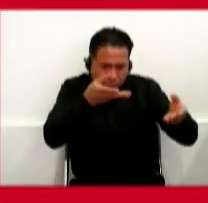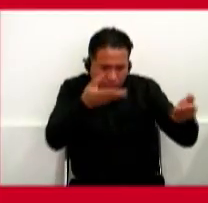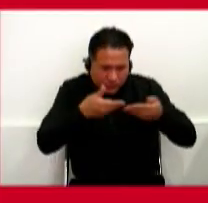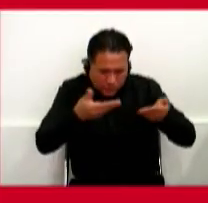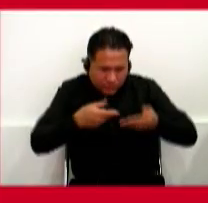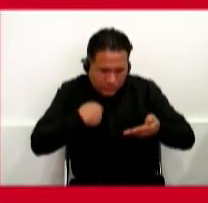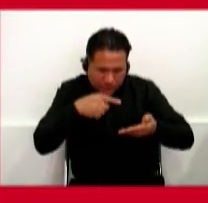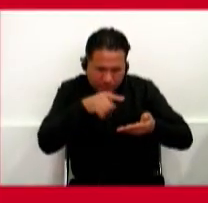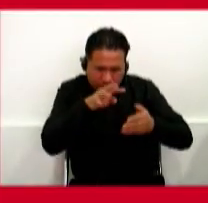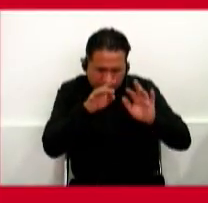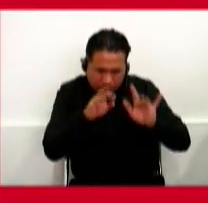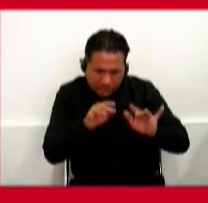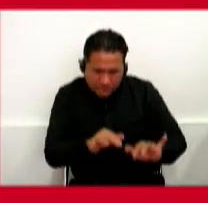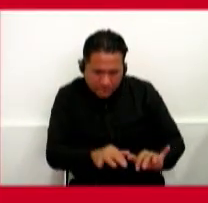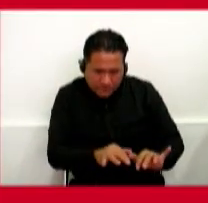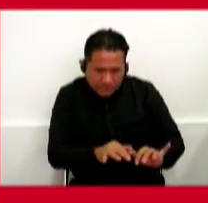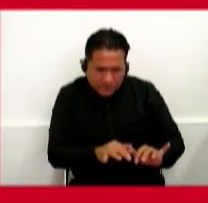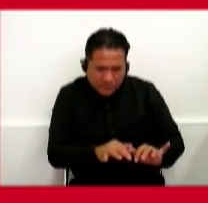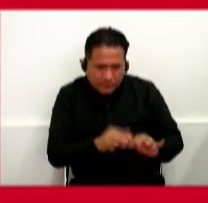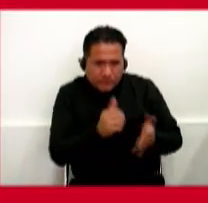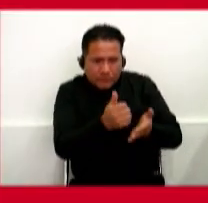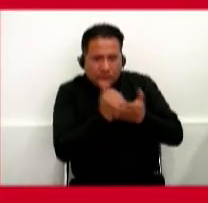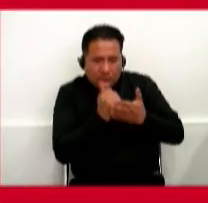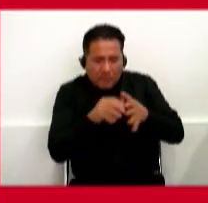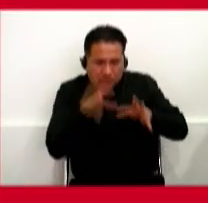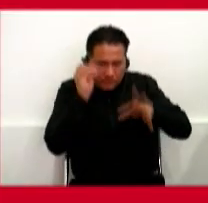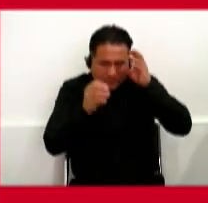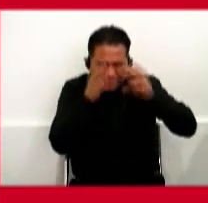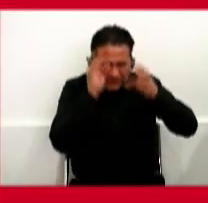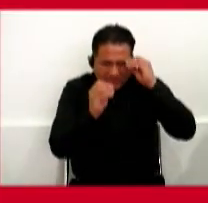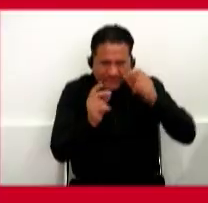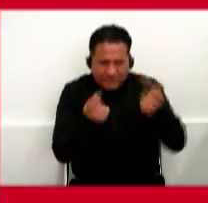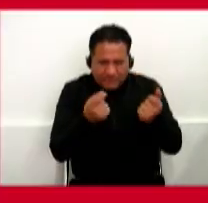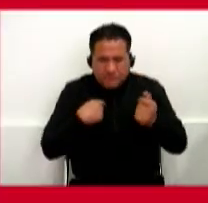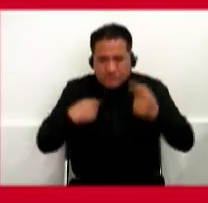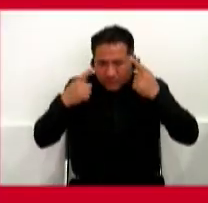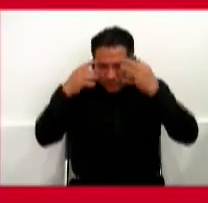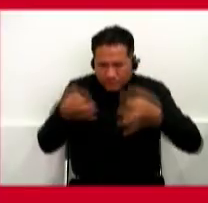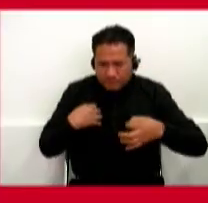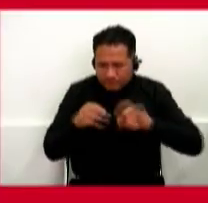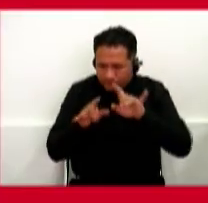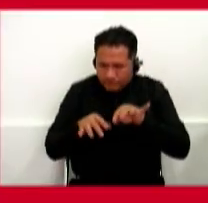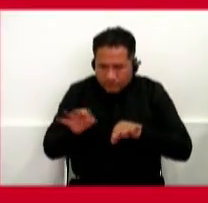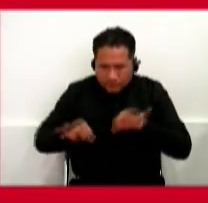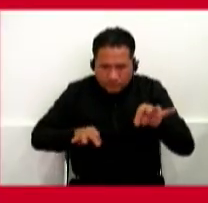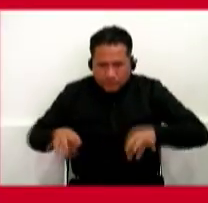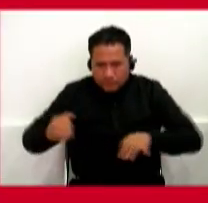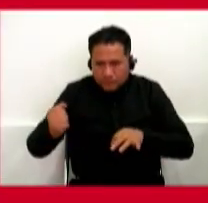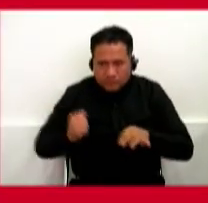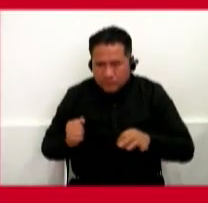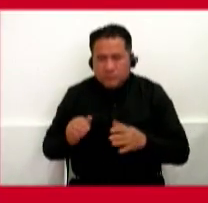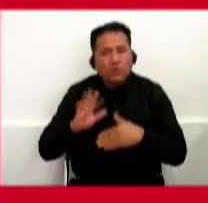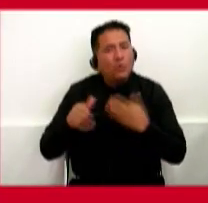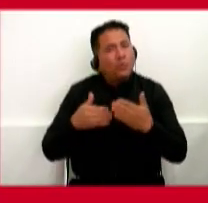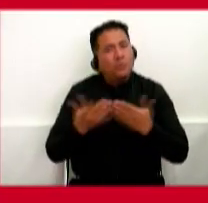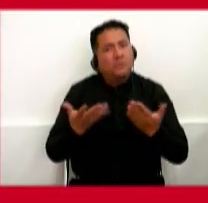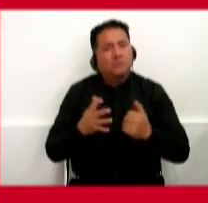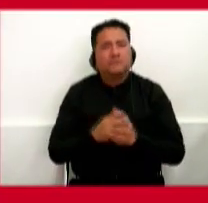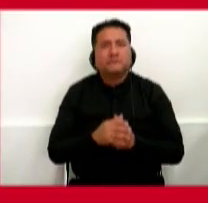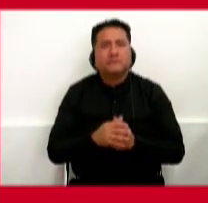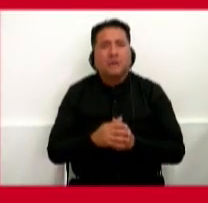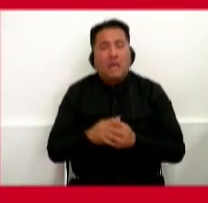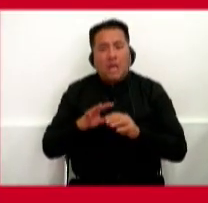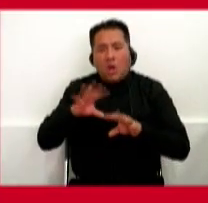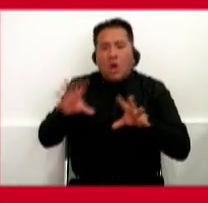muy poderoso el poder volver datos en decisiones y luego en resultados. También hemos logrado aumentar